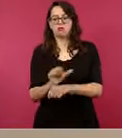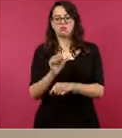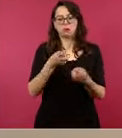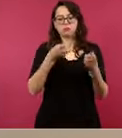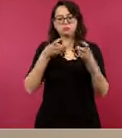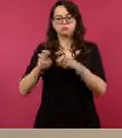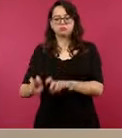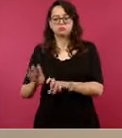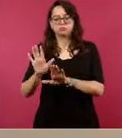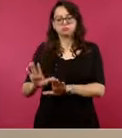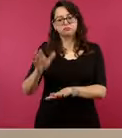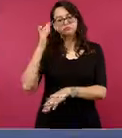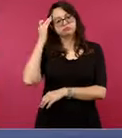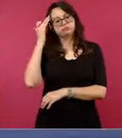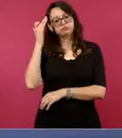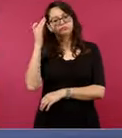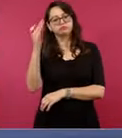libertad